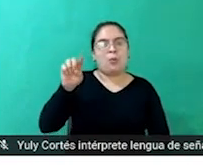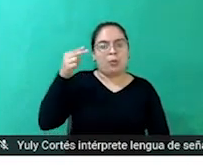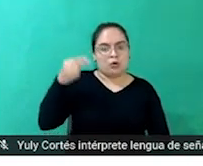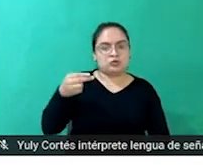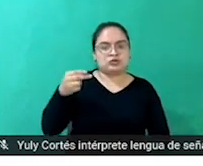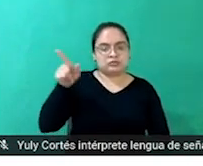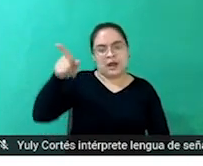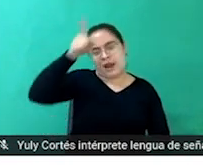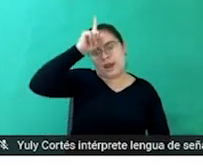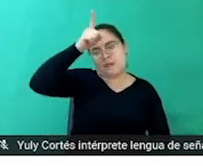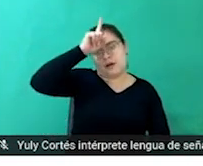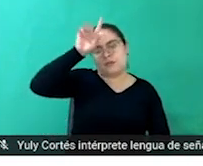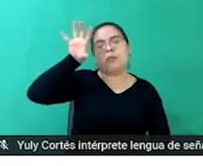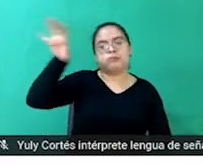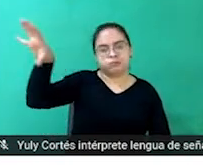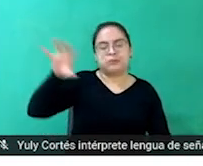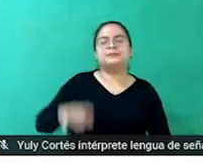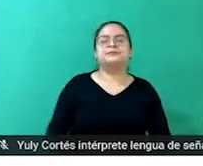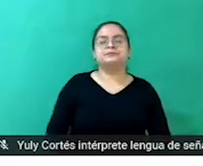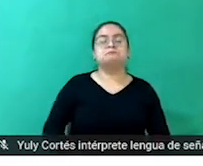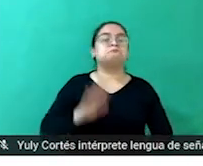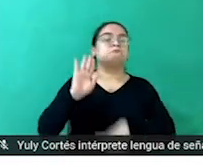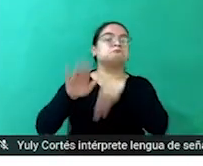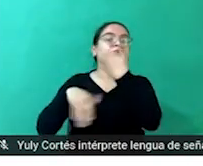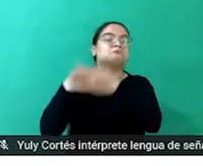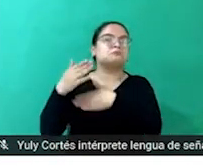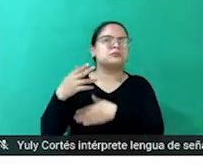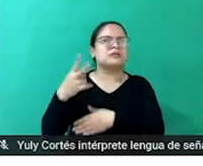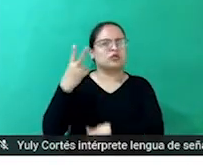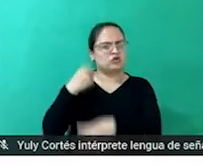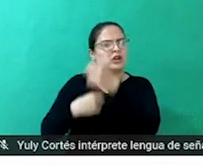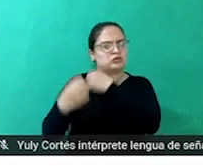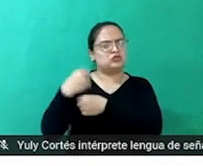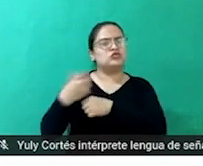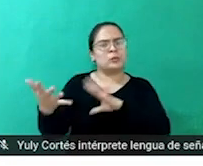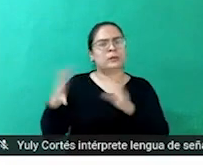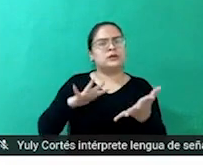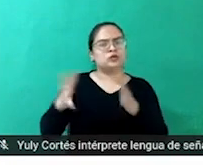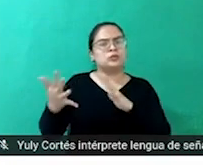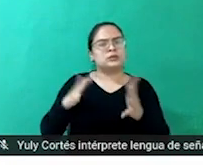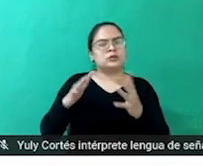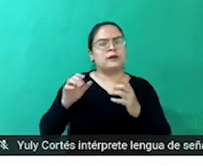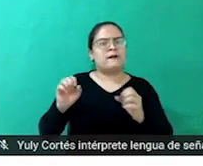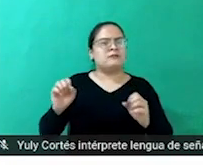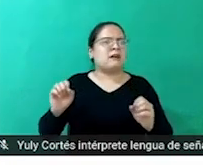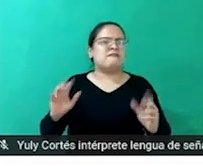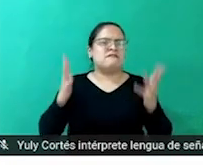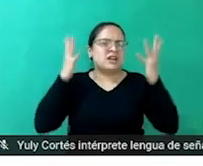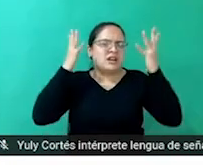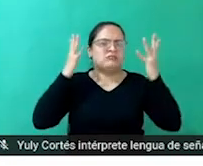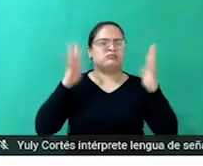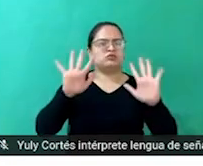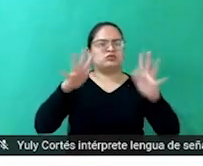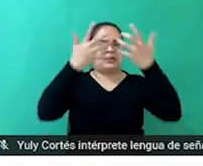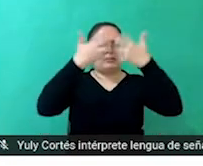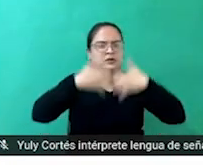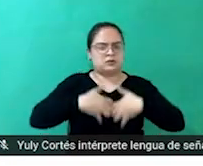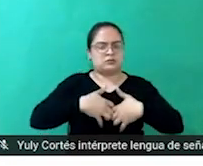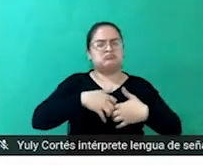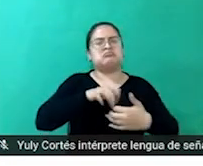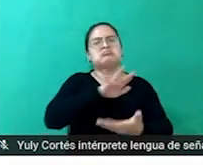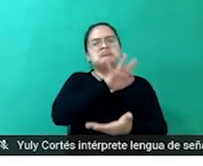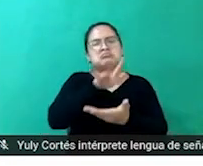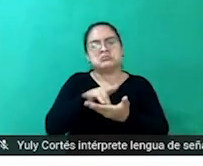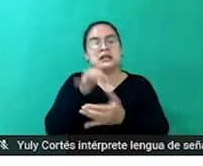Alemania, hasta que hace un par de años, justamente para una feria industrial, ingenieros de Bosch